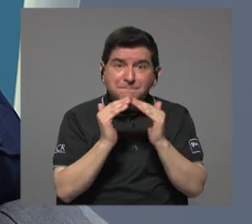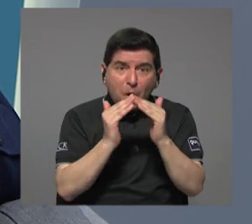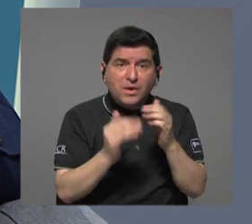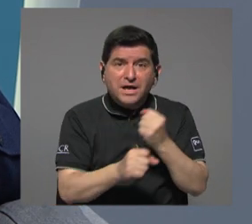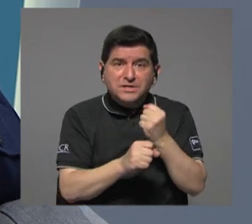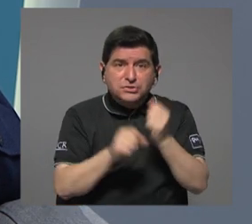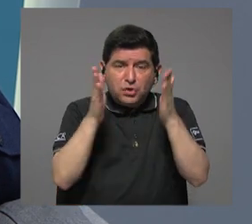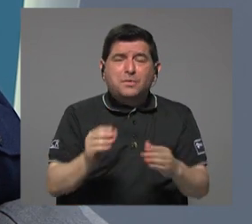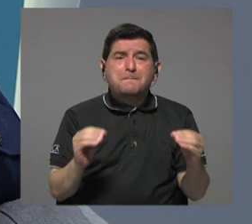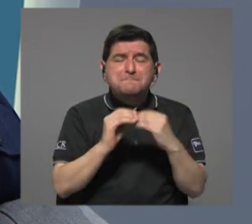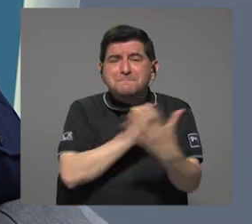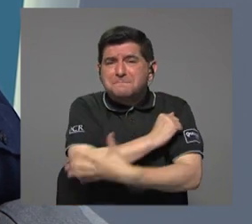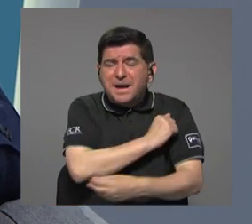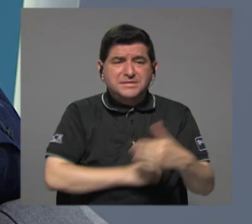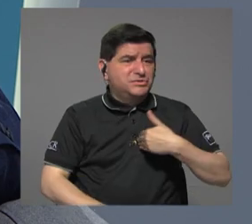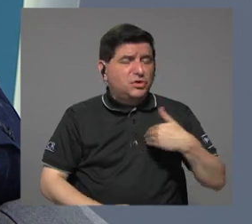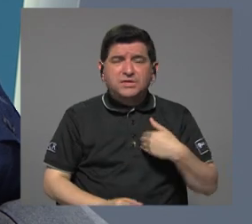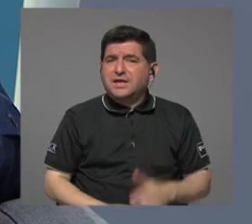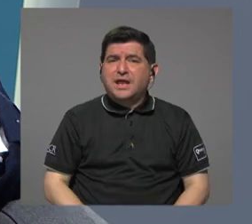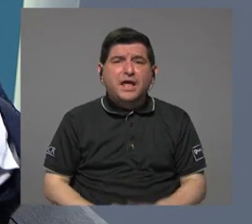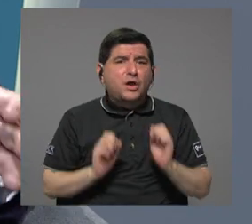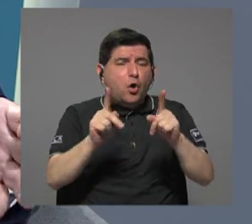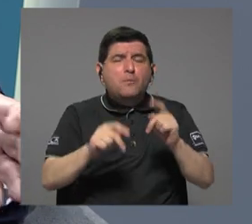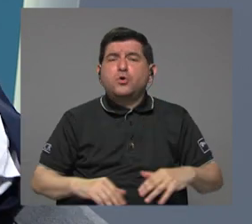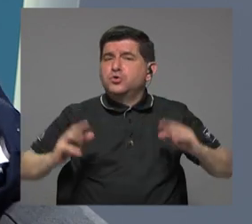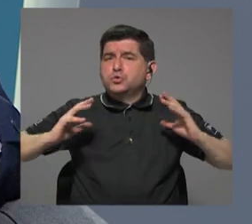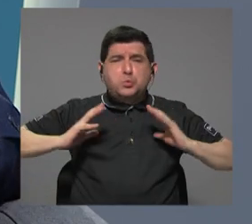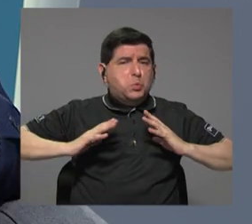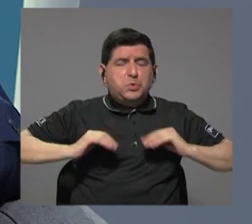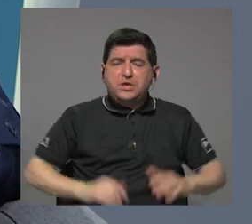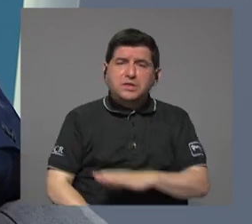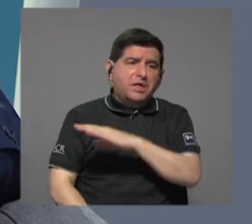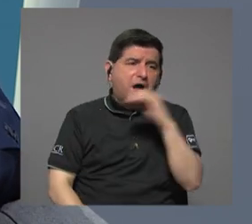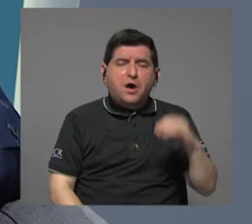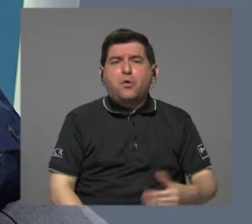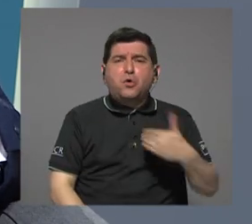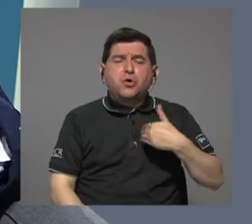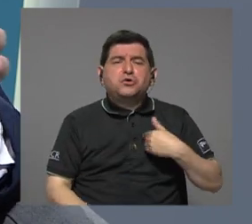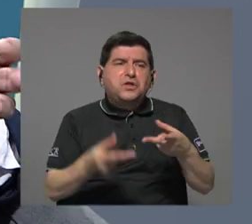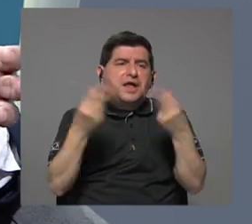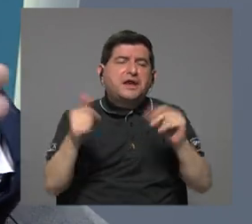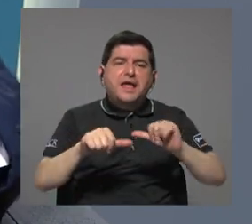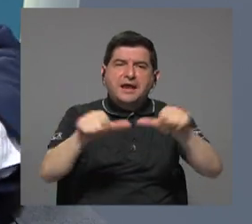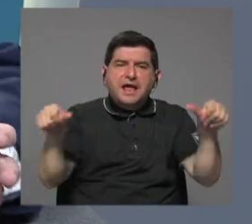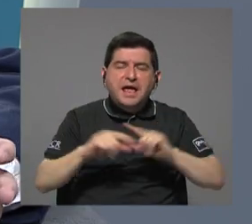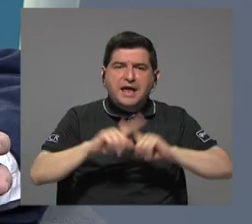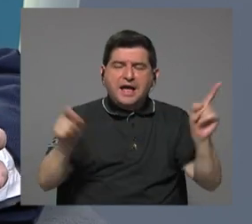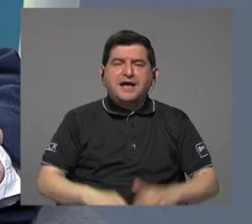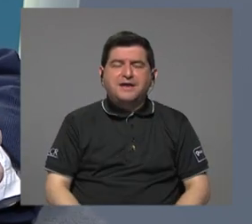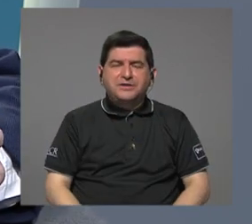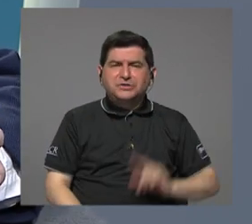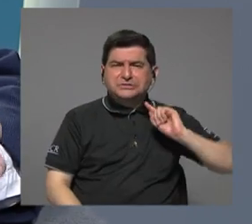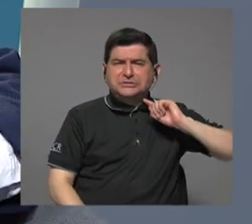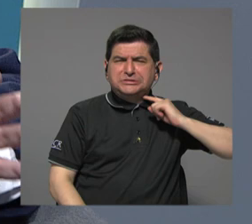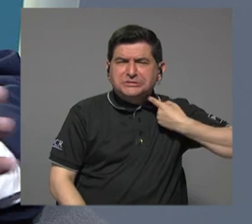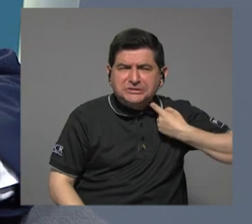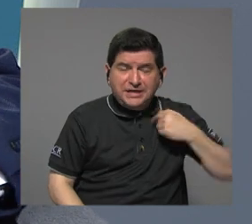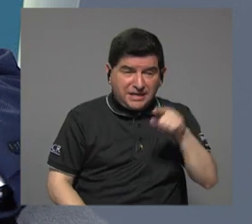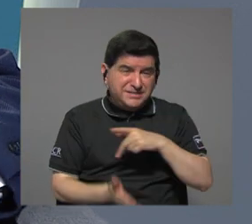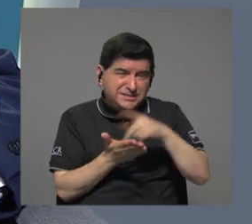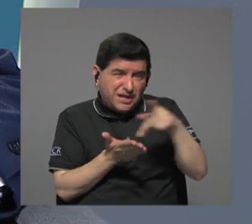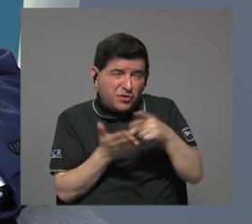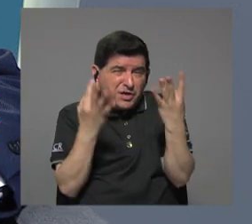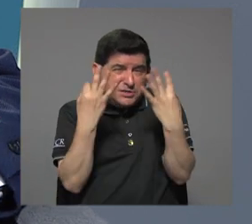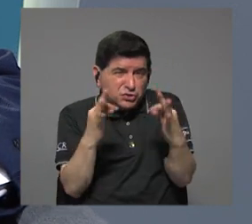trabajadora sea más pobre no va a tener capacidad ni de vacacionar de tener gastos en otras áreas del costo de la vida con ese salario